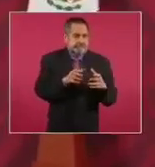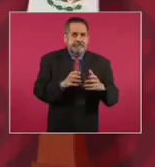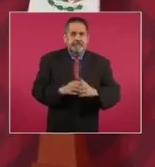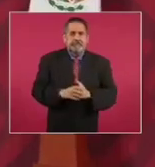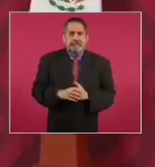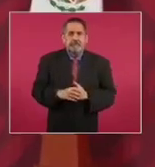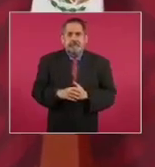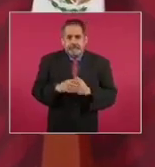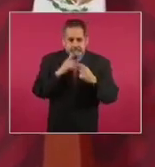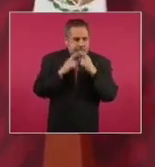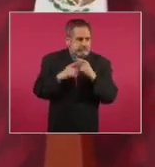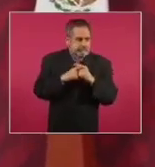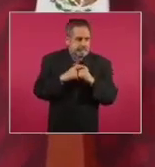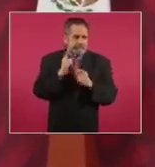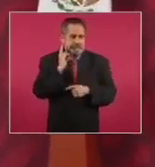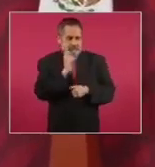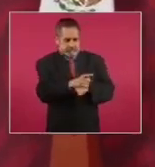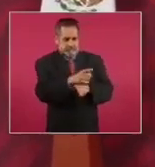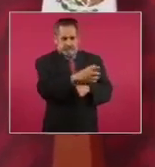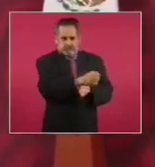y haya un dedazo ahí.